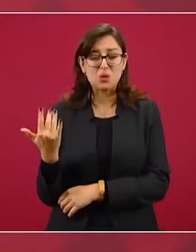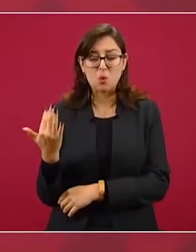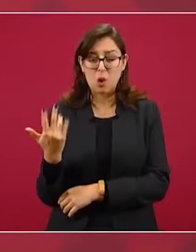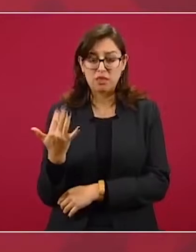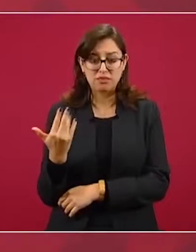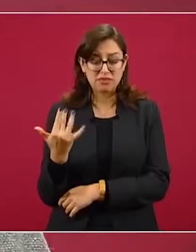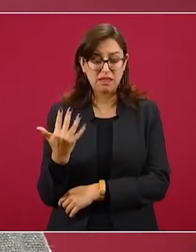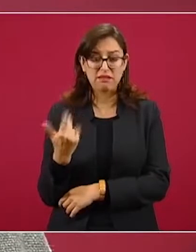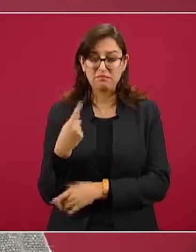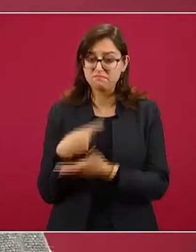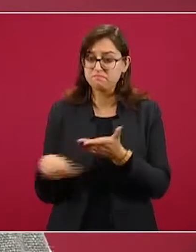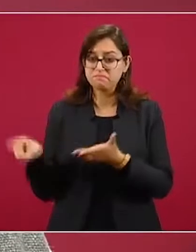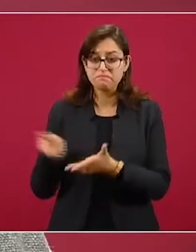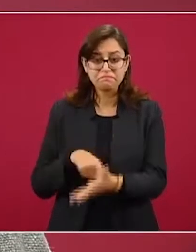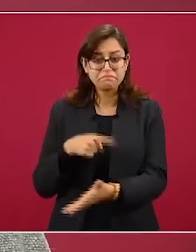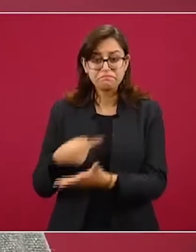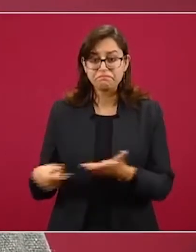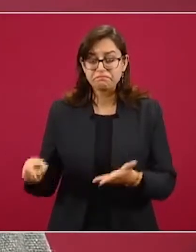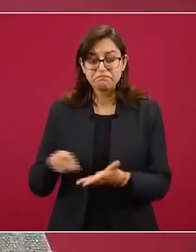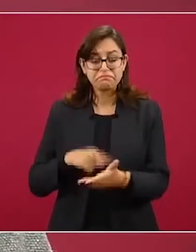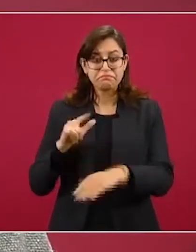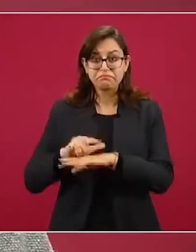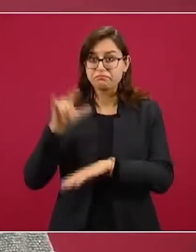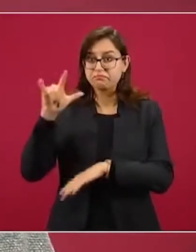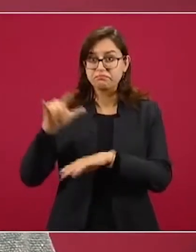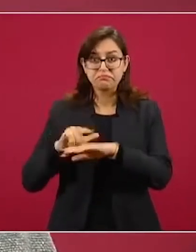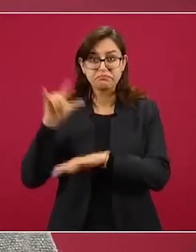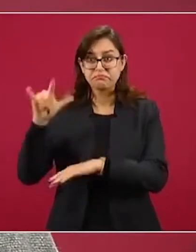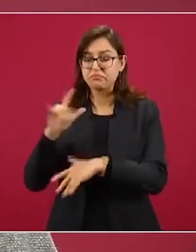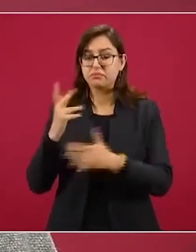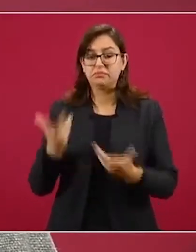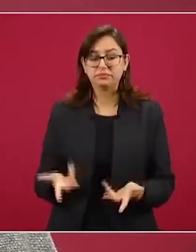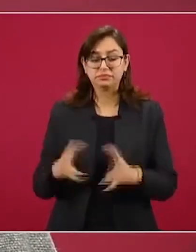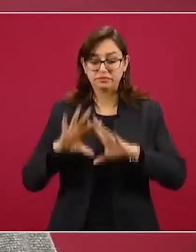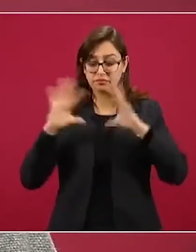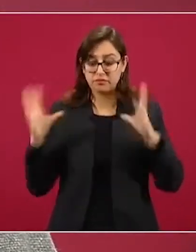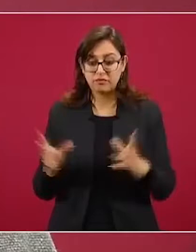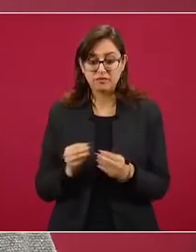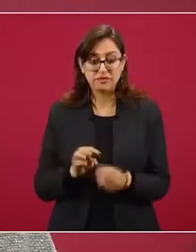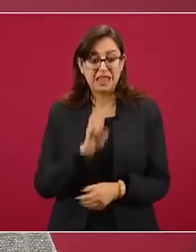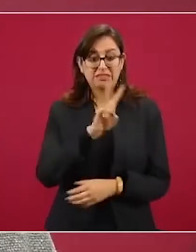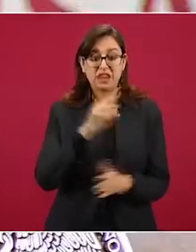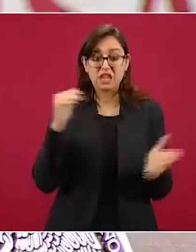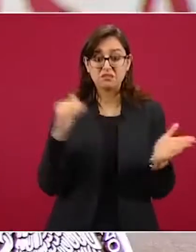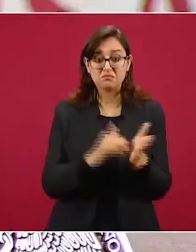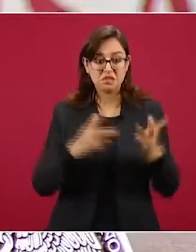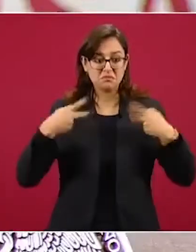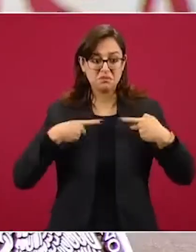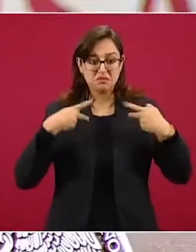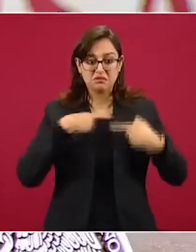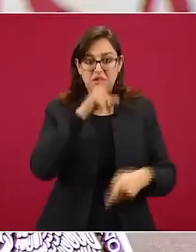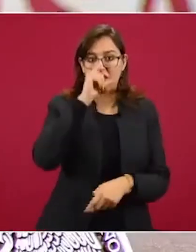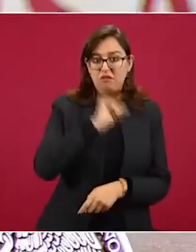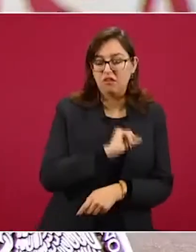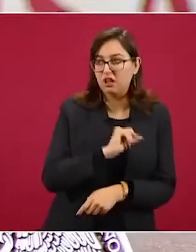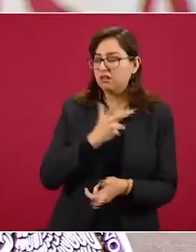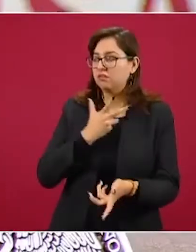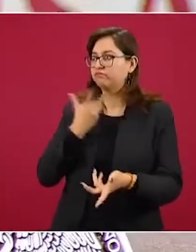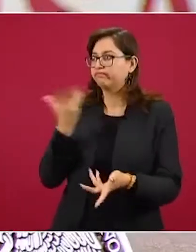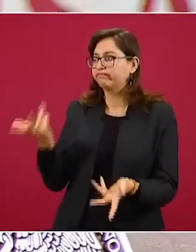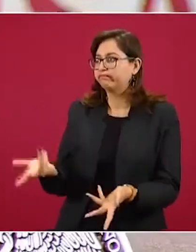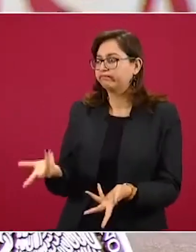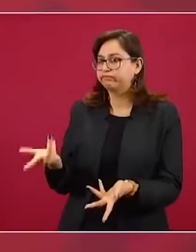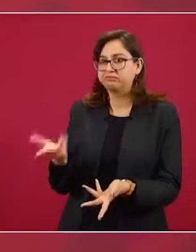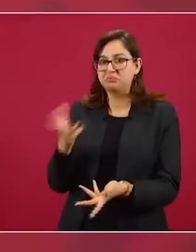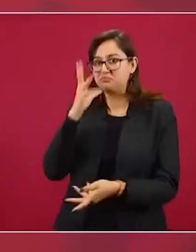algunos de los productos que oferta el procurador citó como ejemplo la venta de croquetas de perro las cuales la empresa subió 27 por ciento